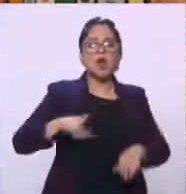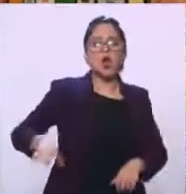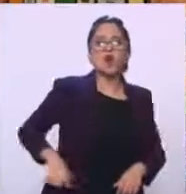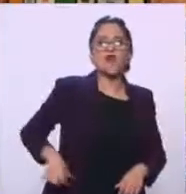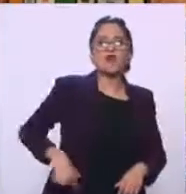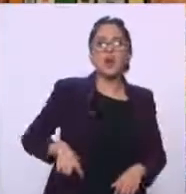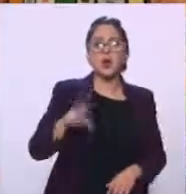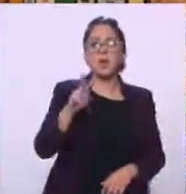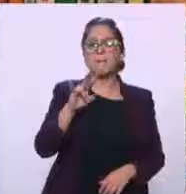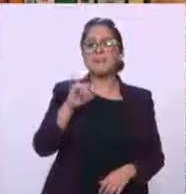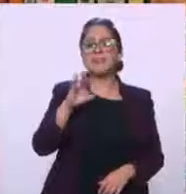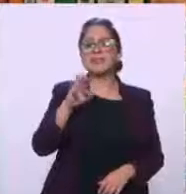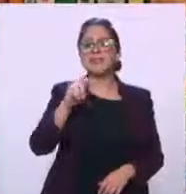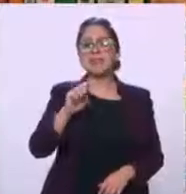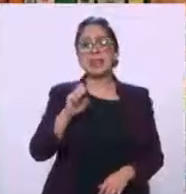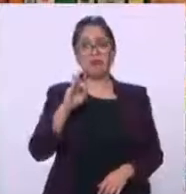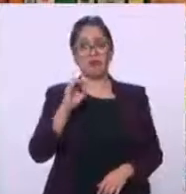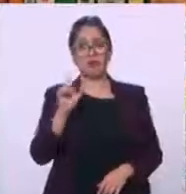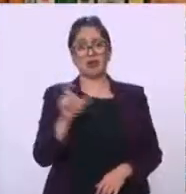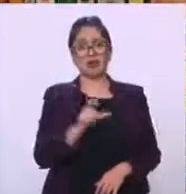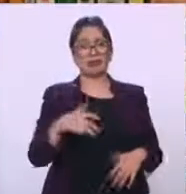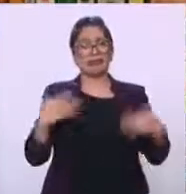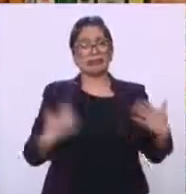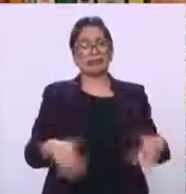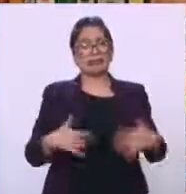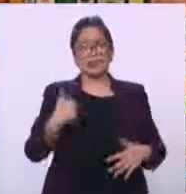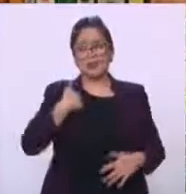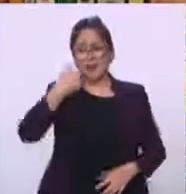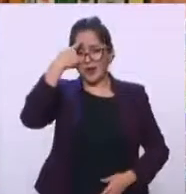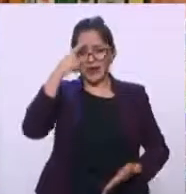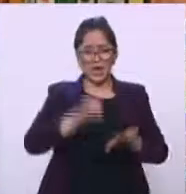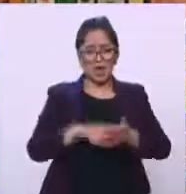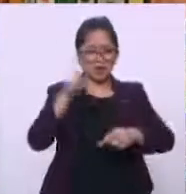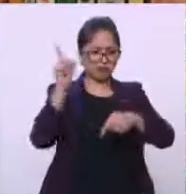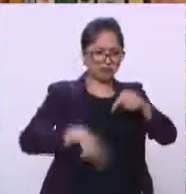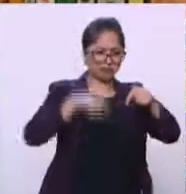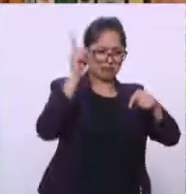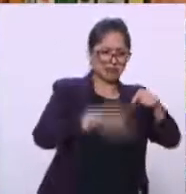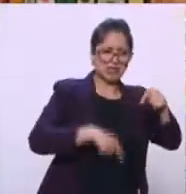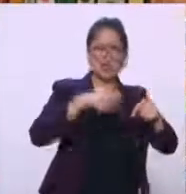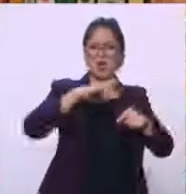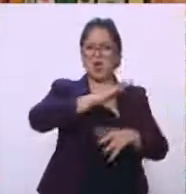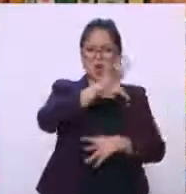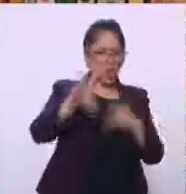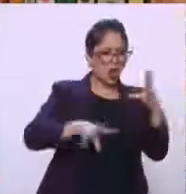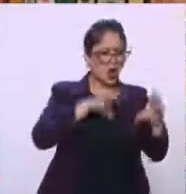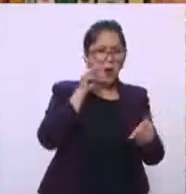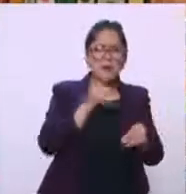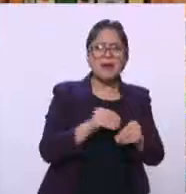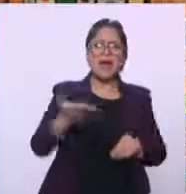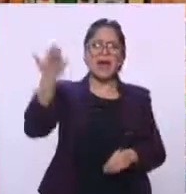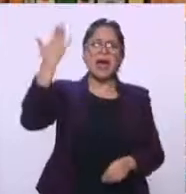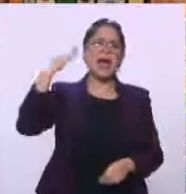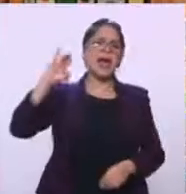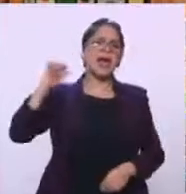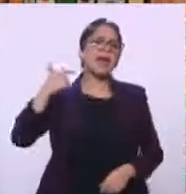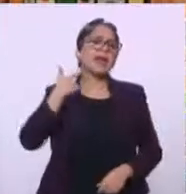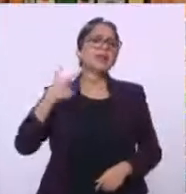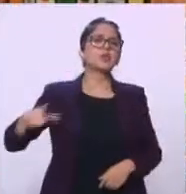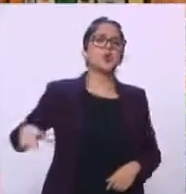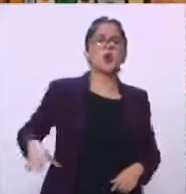me parece que es el desmantelamiento completo del régimen que no podría haber pasado o no podría haber